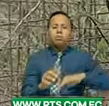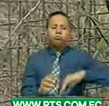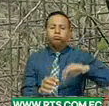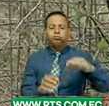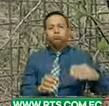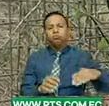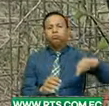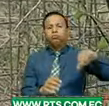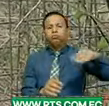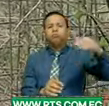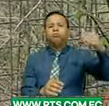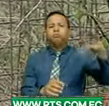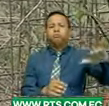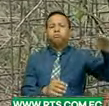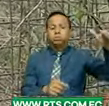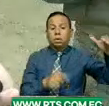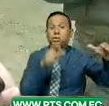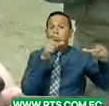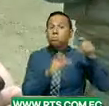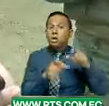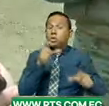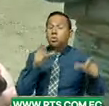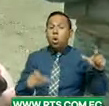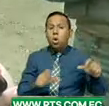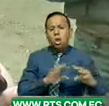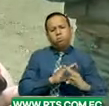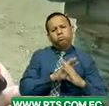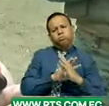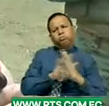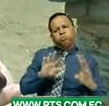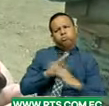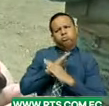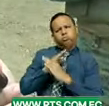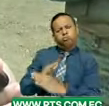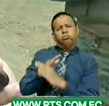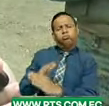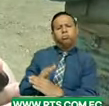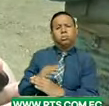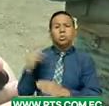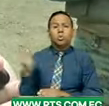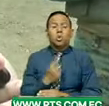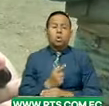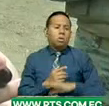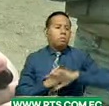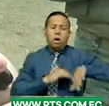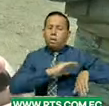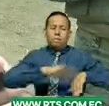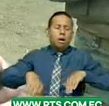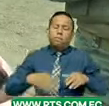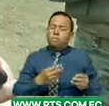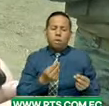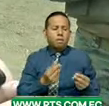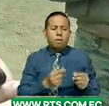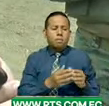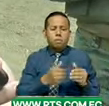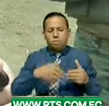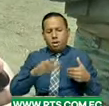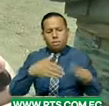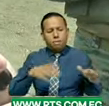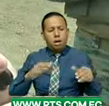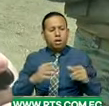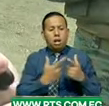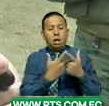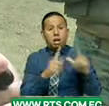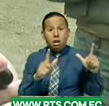Montecristi que estaba vigilado por comuneros. Todo se llevó de una forma pacífica y finalmente desalojaron y en este